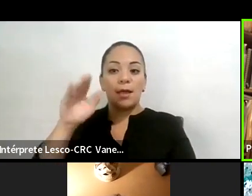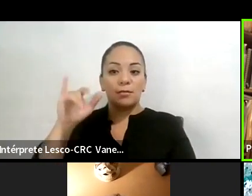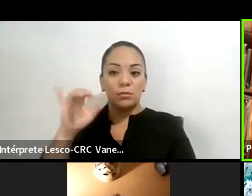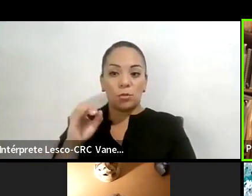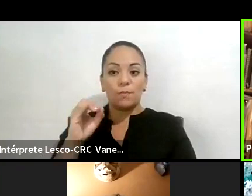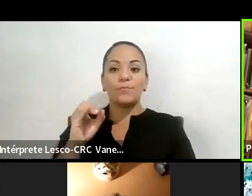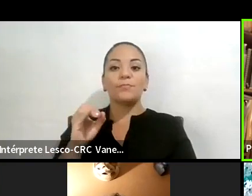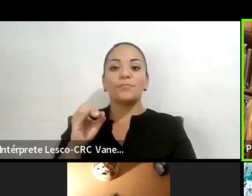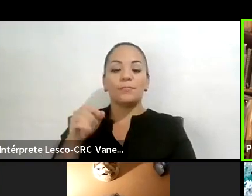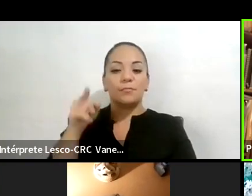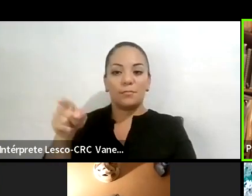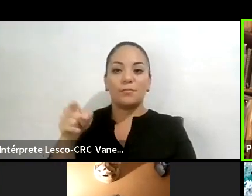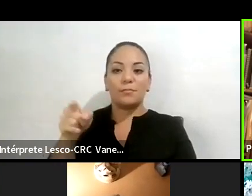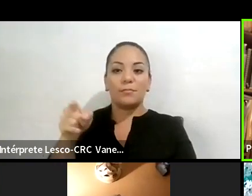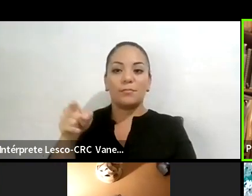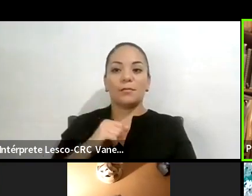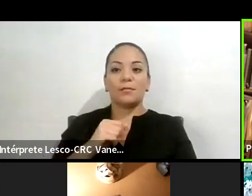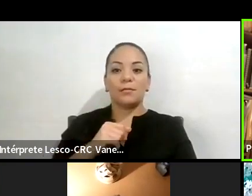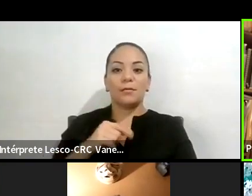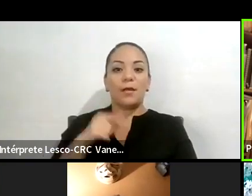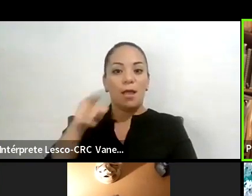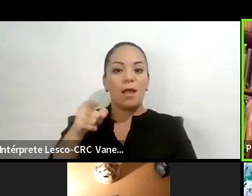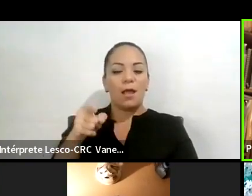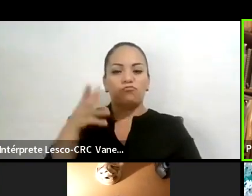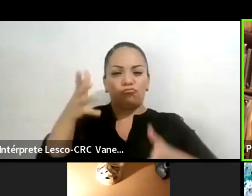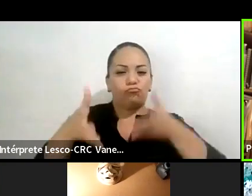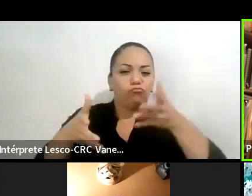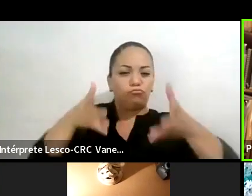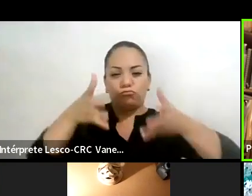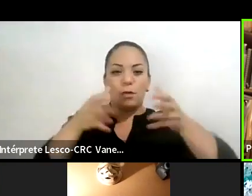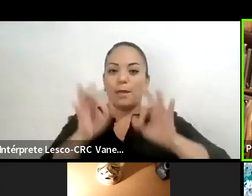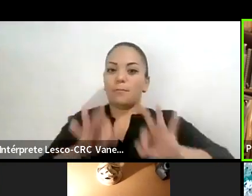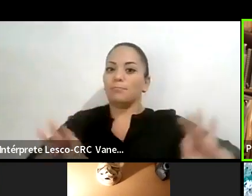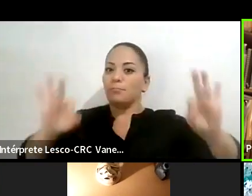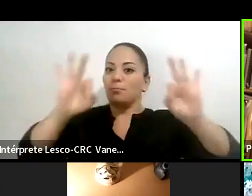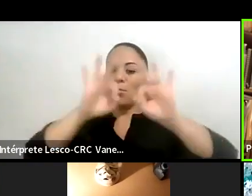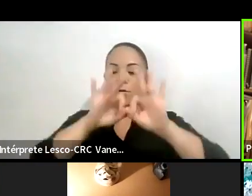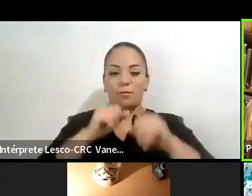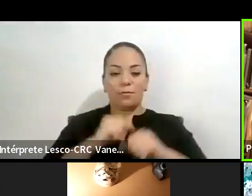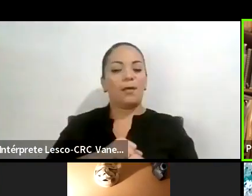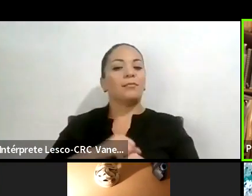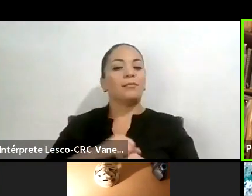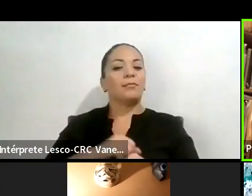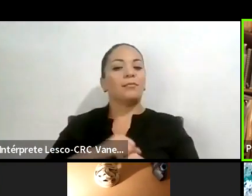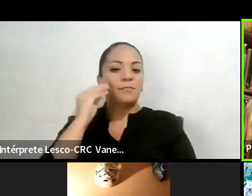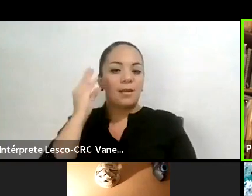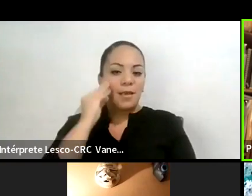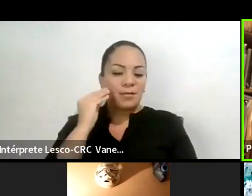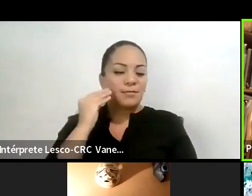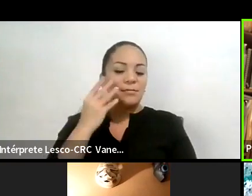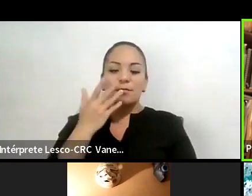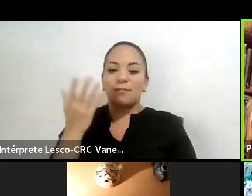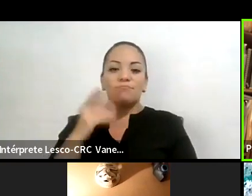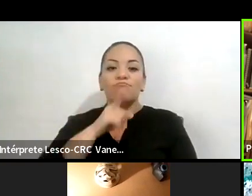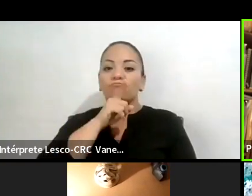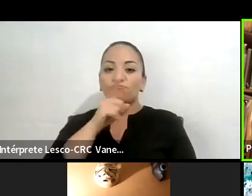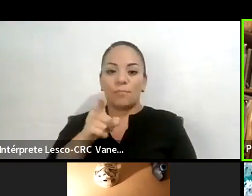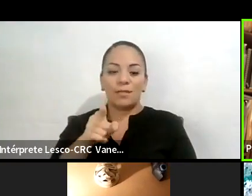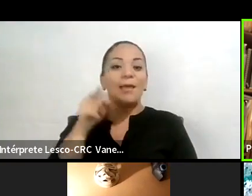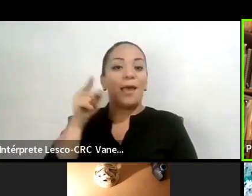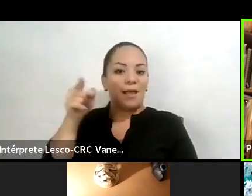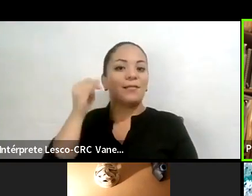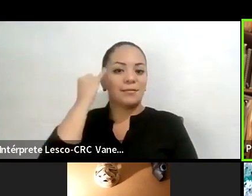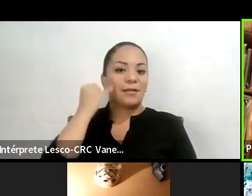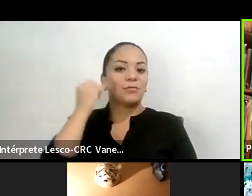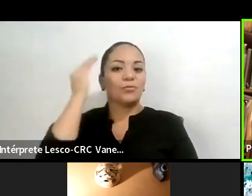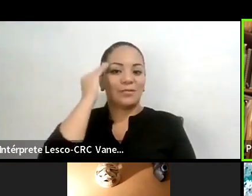se encargó del vernáculo gestual, fue muy importante. Fue una experiencia que en realidad él sabe, ¿verdad? Es la